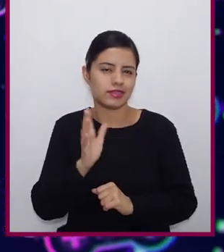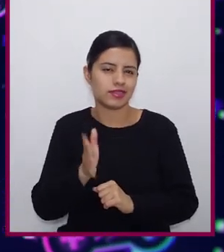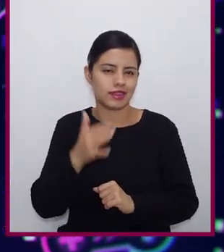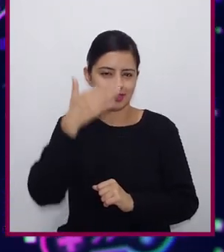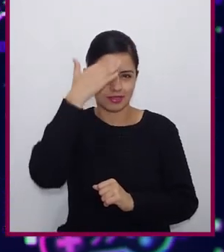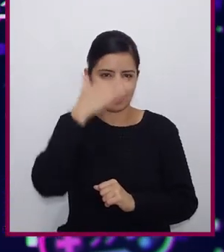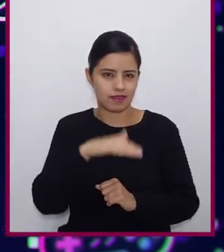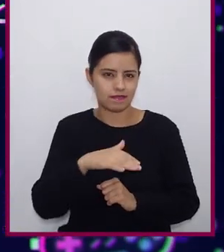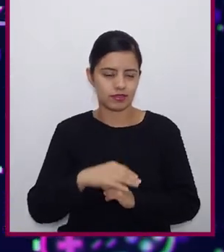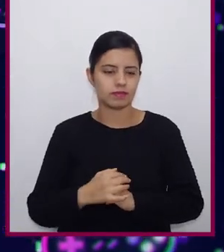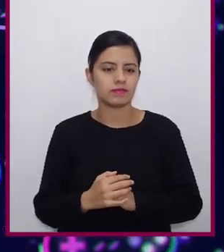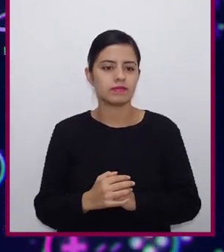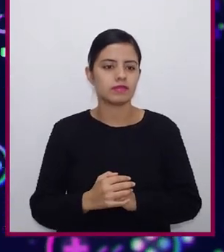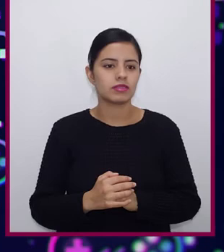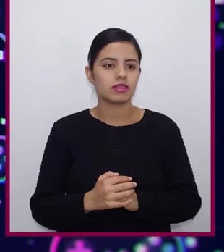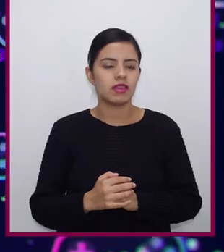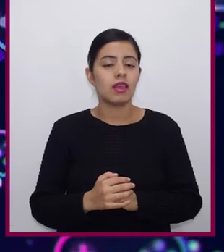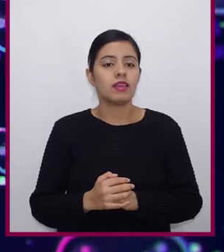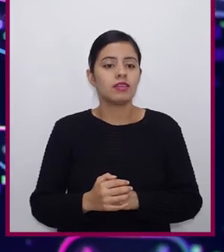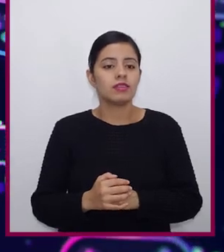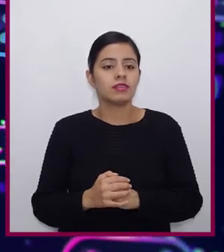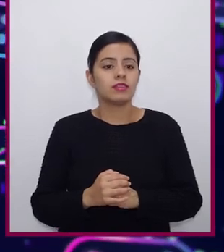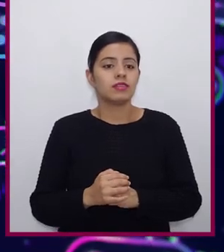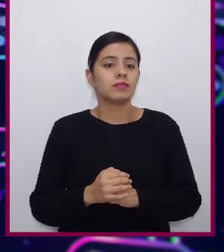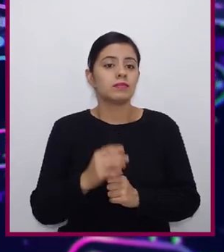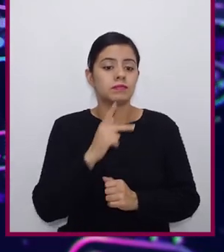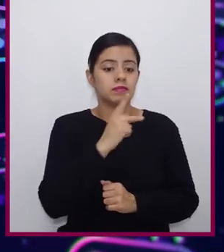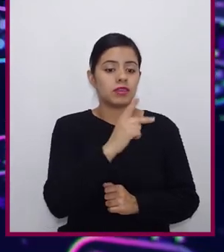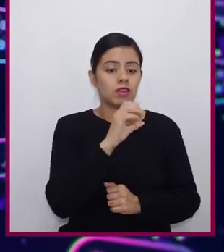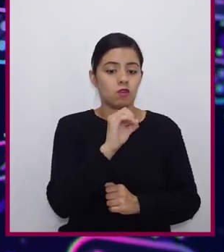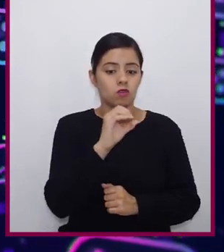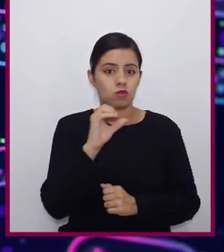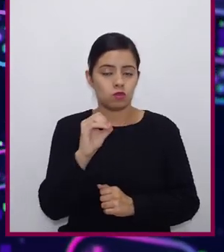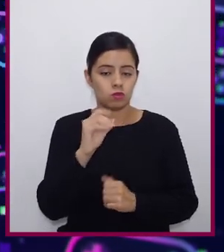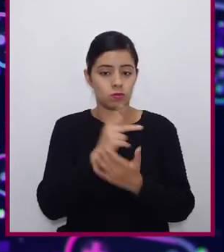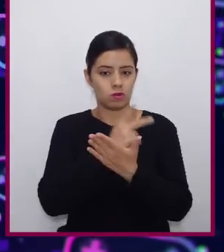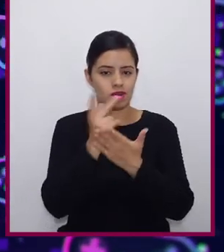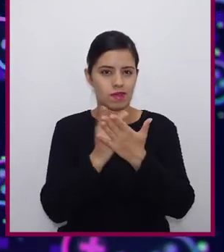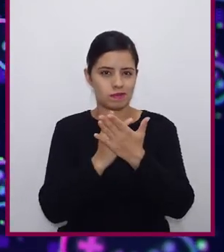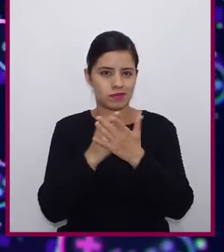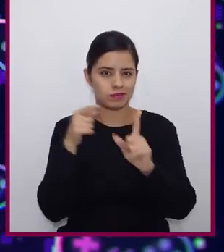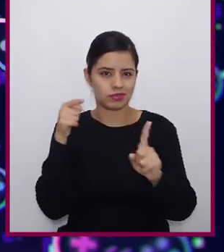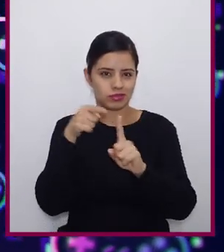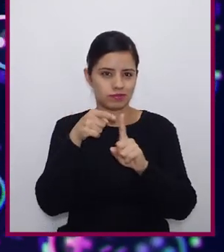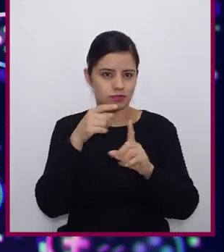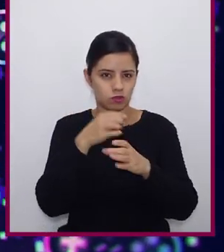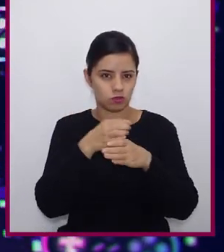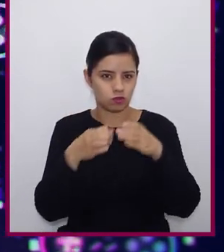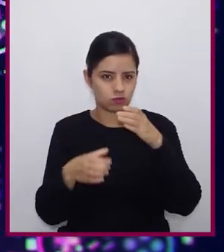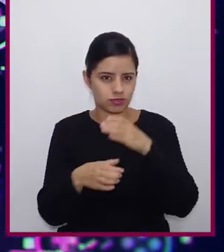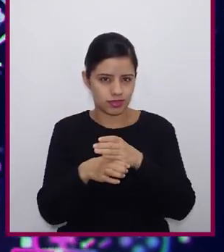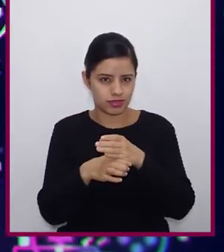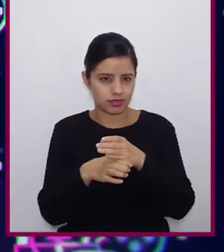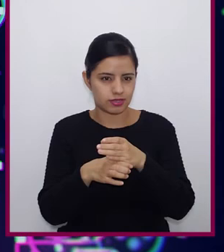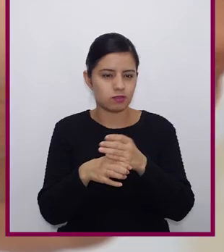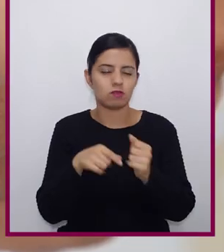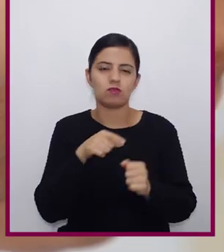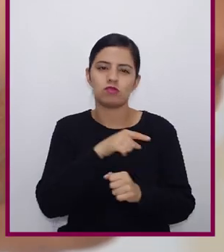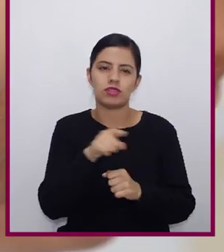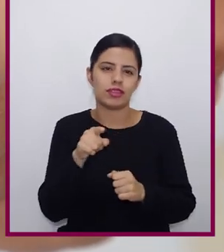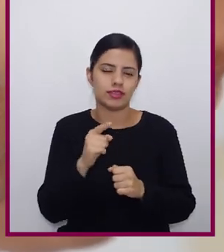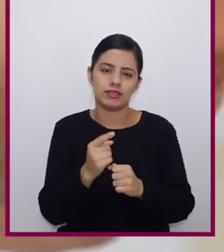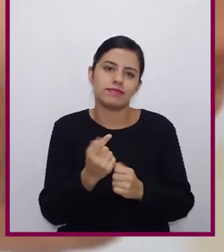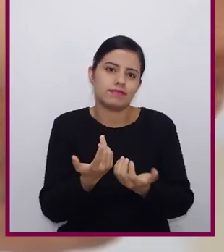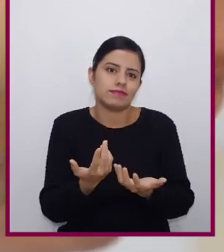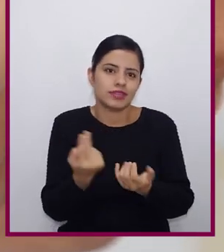estimados beatboxers, de no ser por la POO, no existirían cosas que todos y todas amamos como